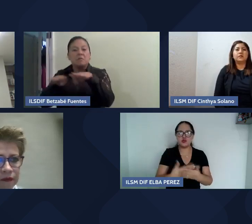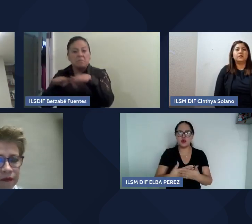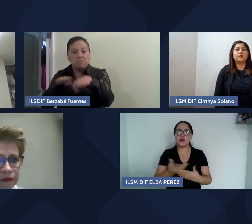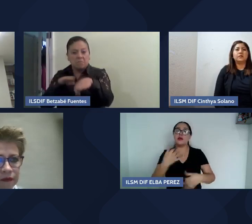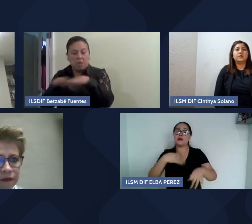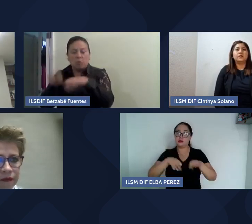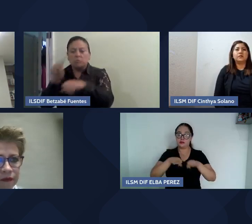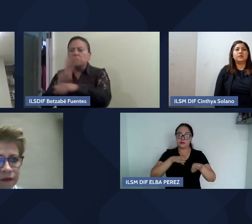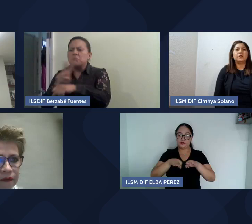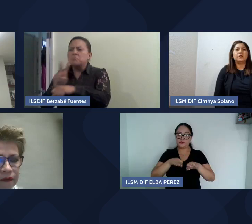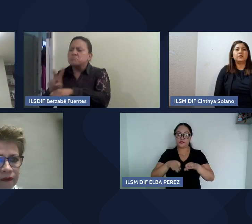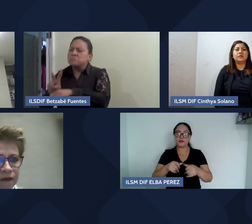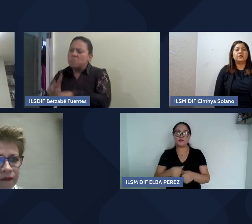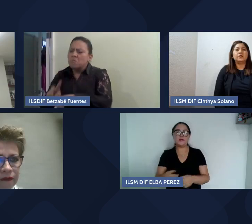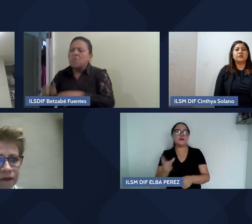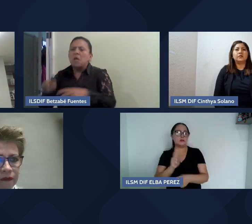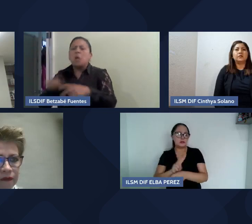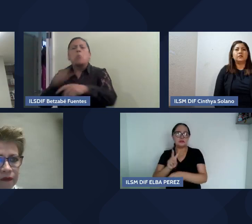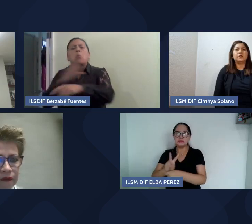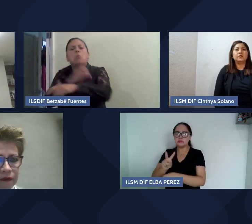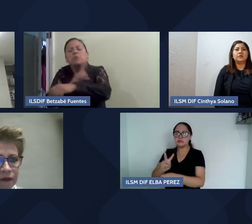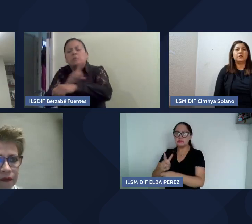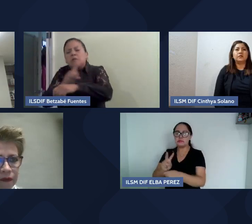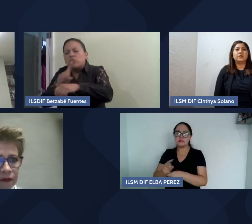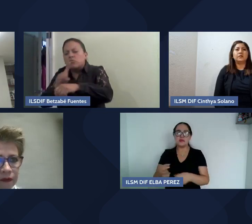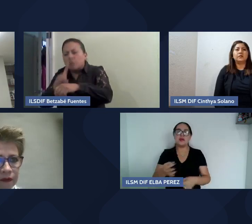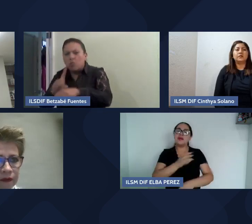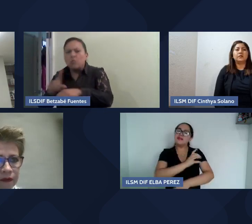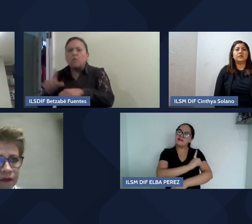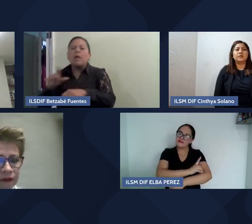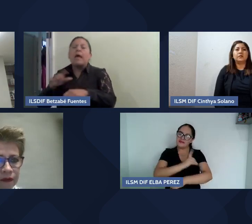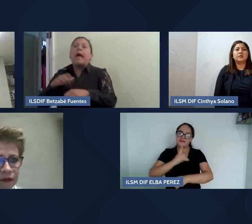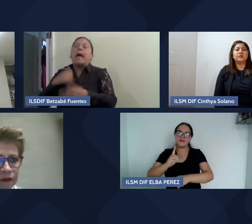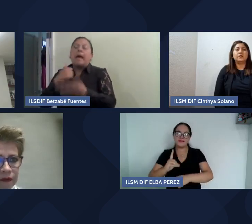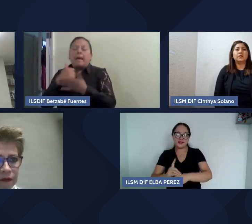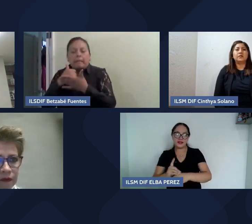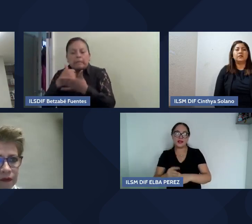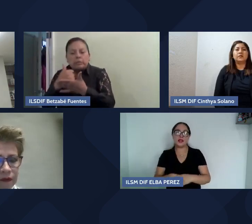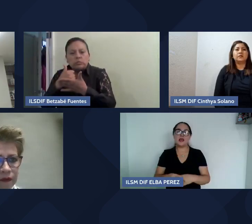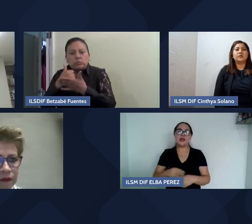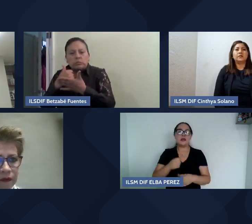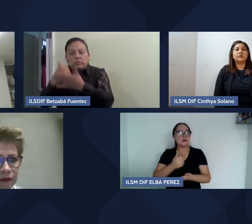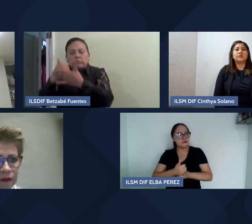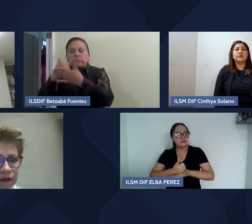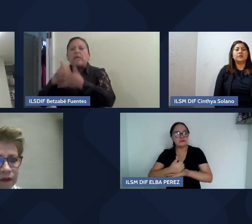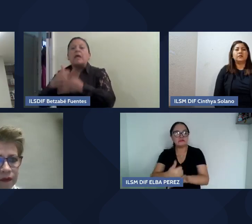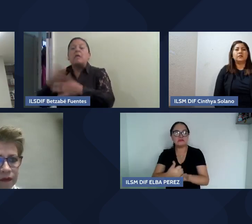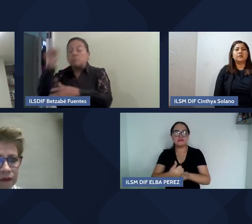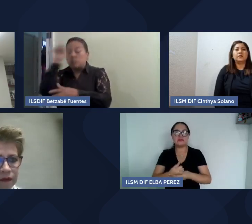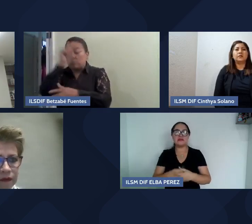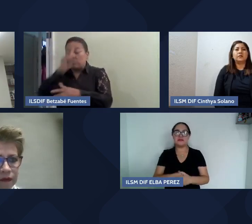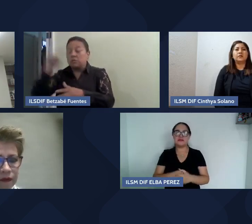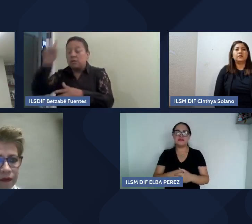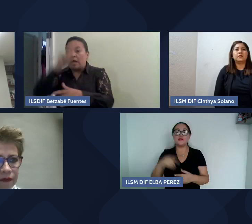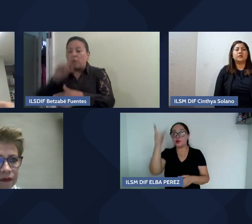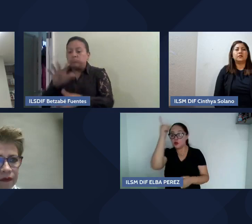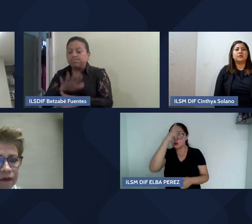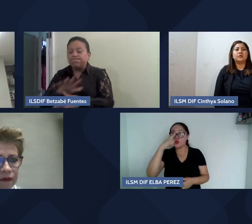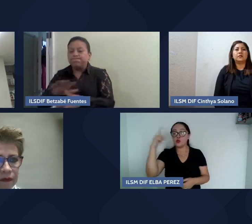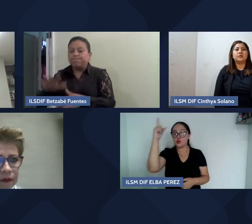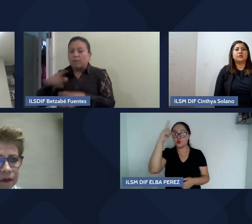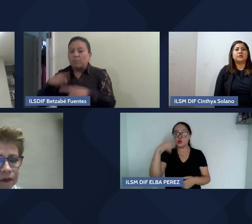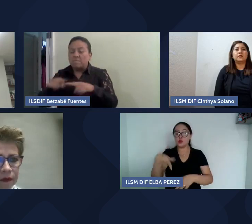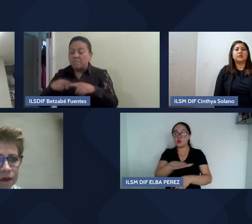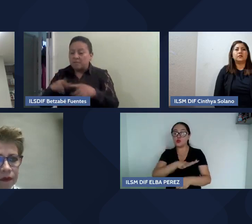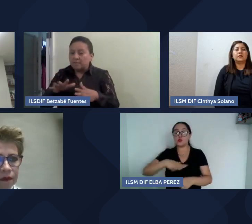supervisora electoral, coordinadora de logística, auxiliar de Junta Distrital y consejera distrital federal. Cuenta